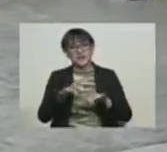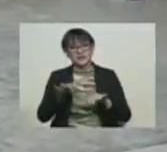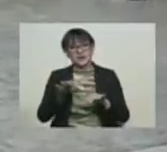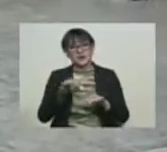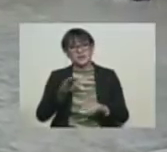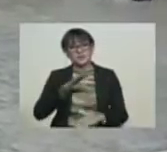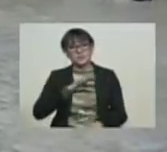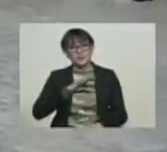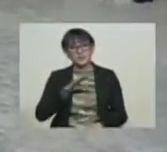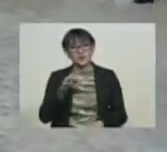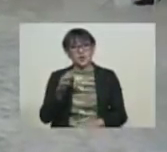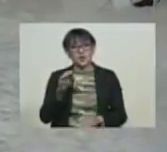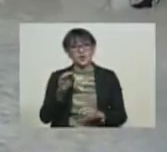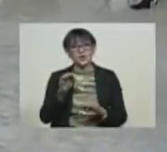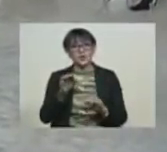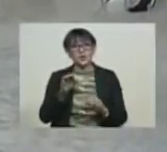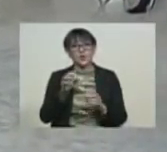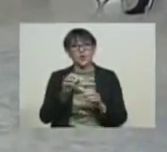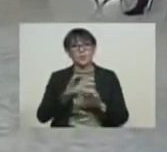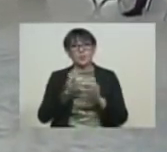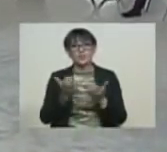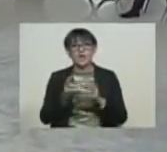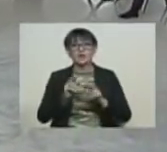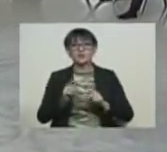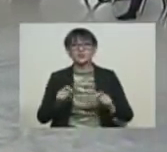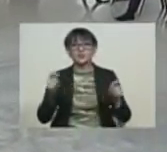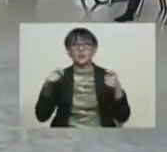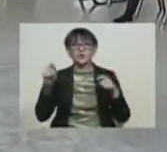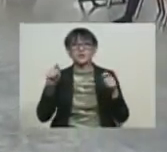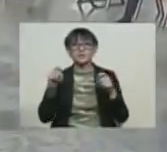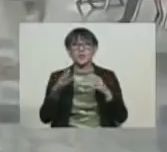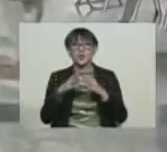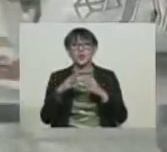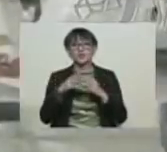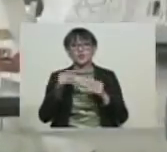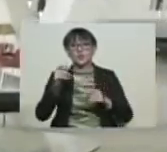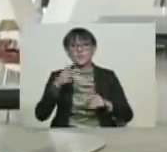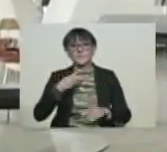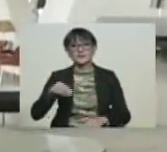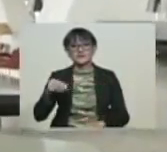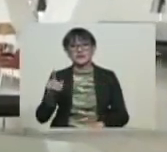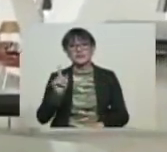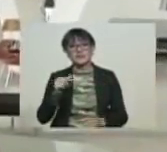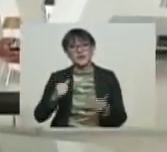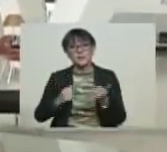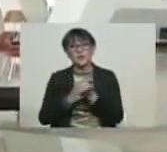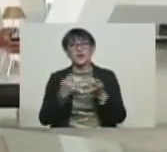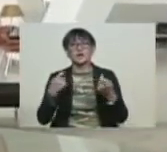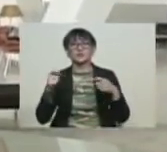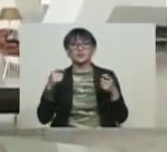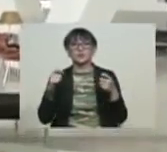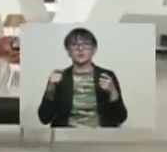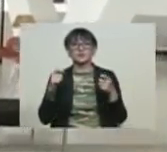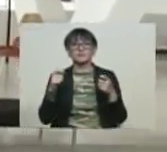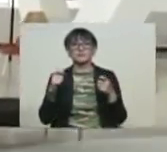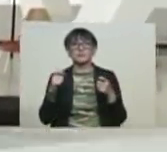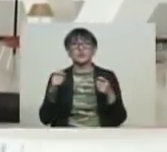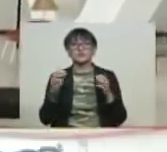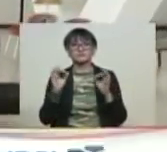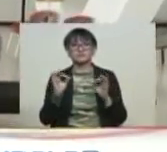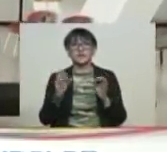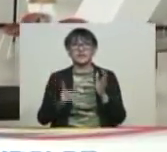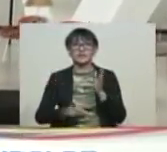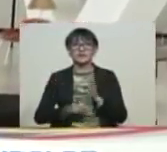de la Organización Mundial del Turismo, los presidentes tienen que involucrarse y tienen que apoyar el turismo para que pueda